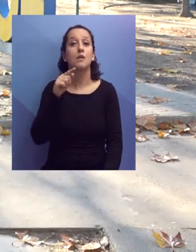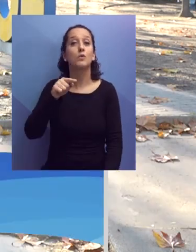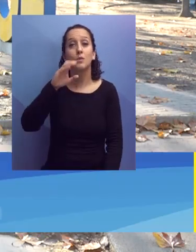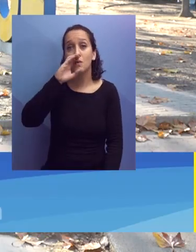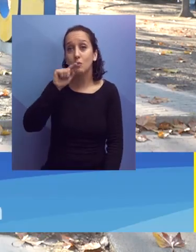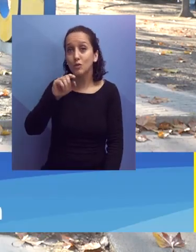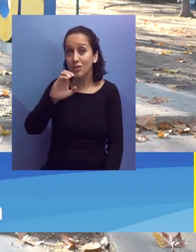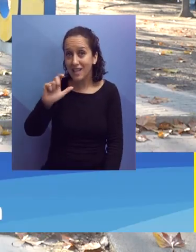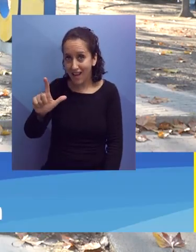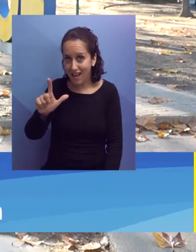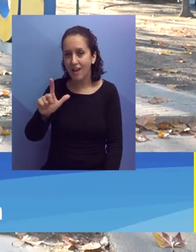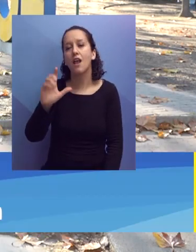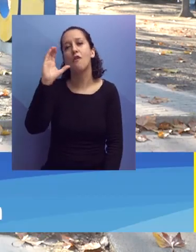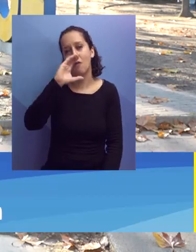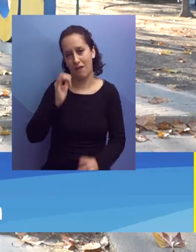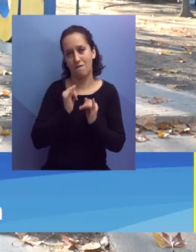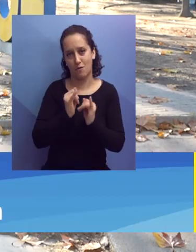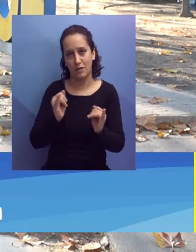sitio web